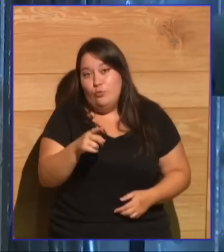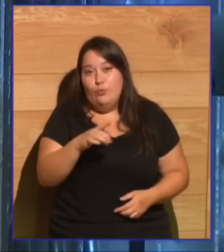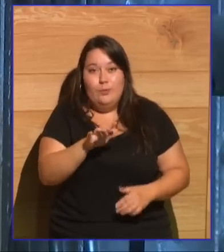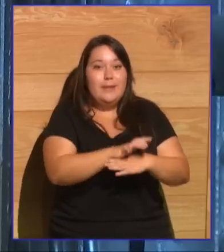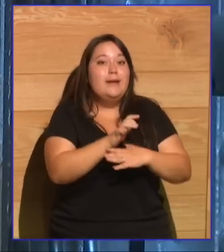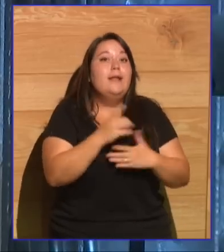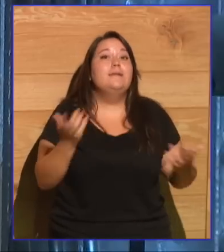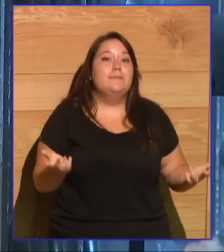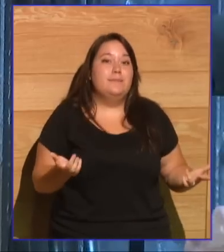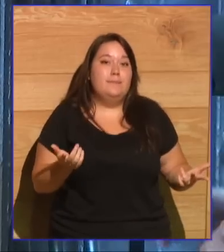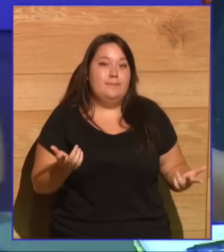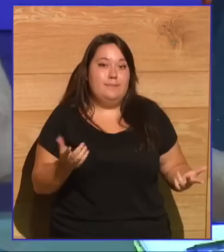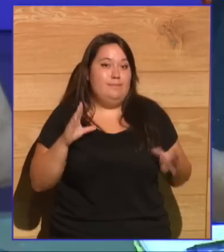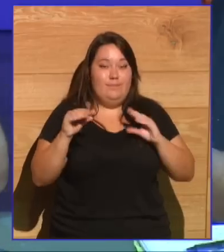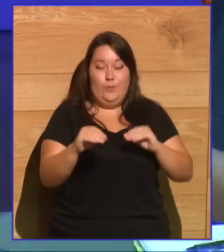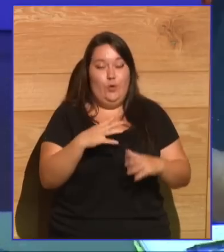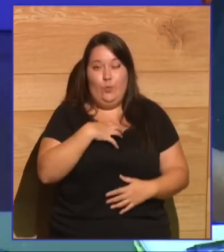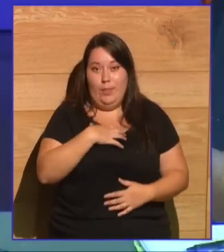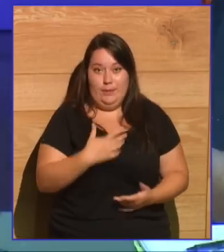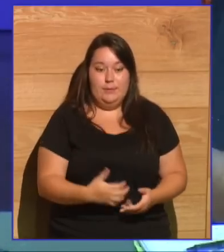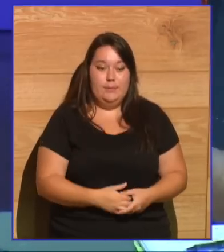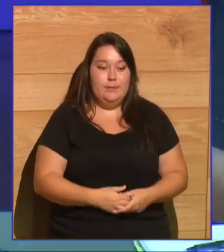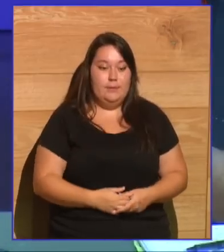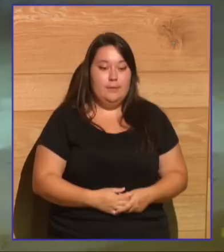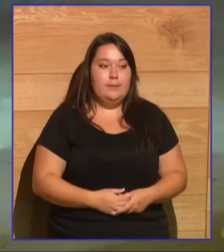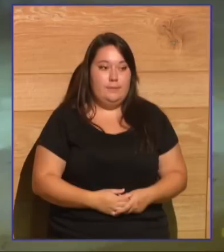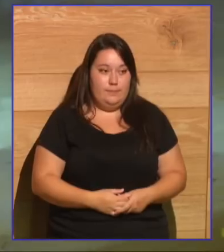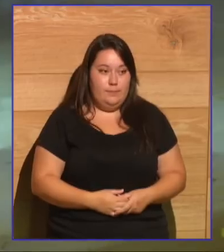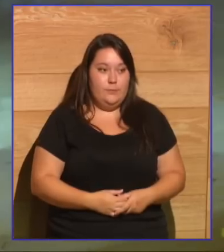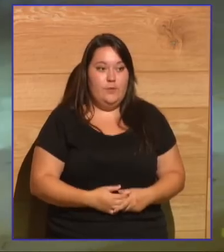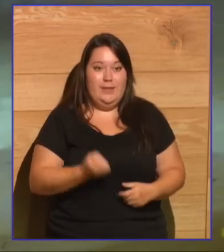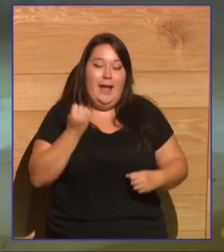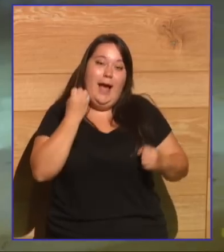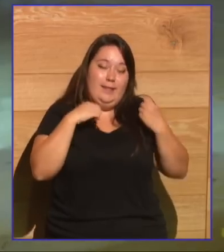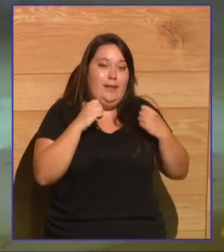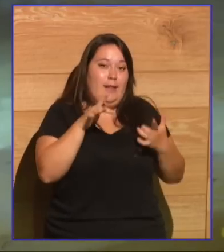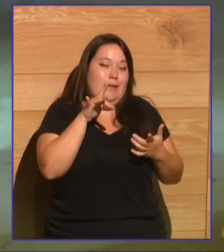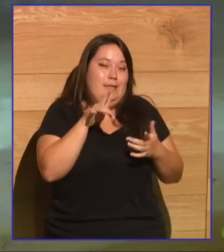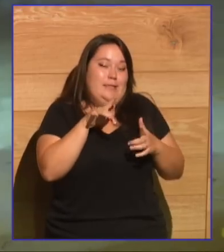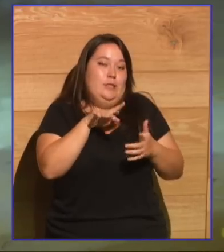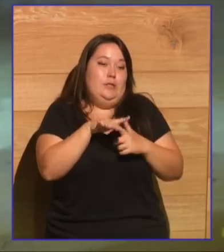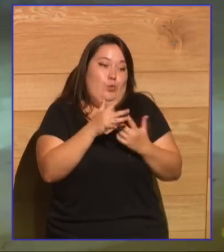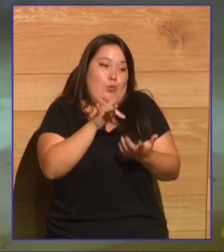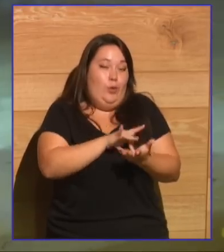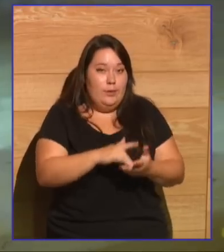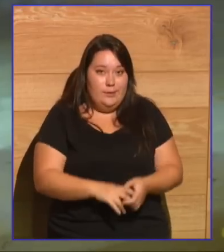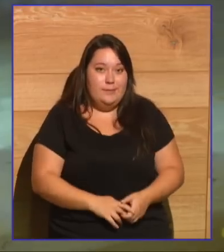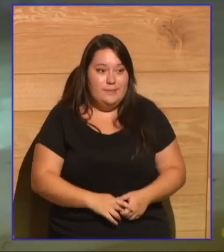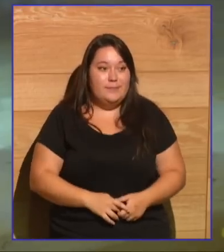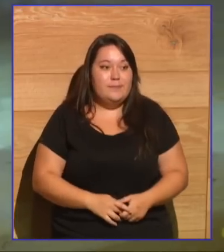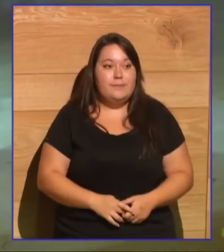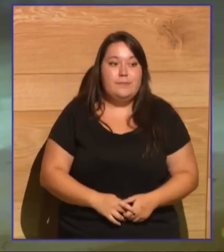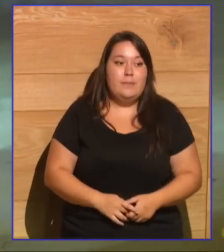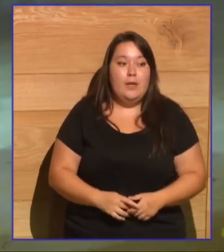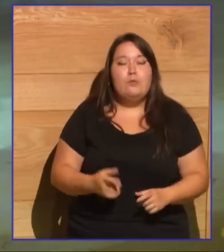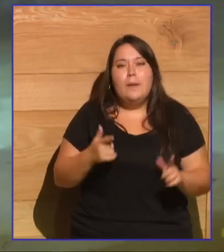ríes como como demonios bastar la boca después estoy de acuerdo ya está pasando a la actriz y si hay una escena descartar afortunada afortunamente